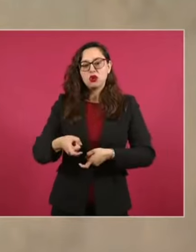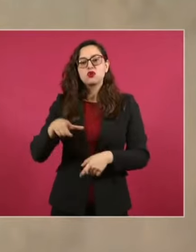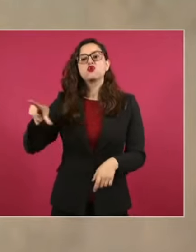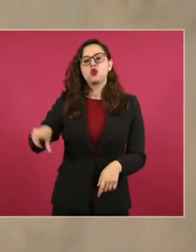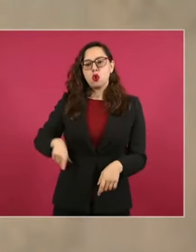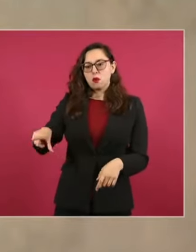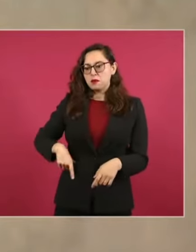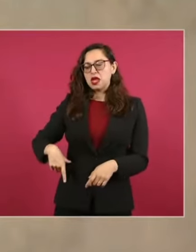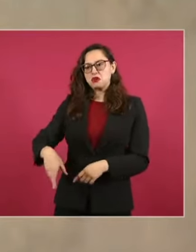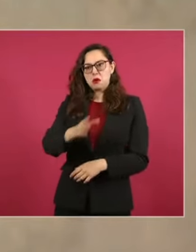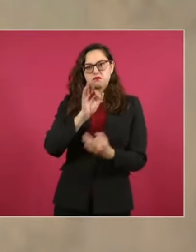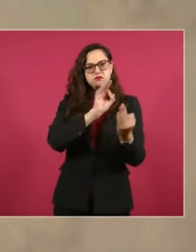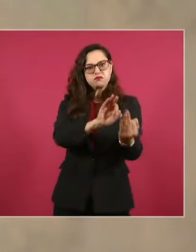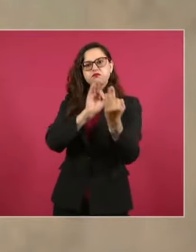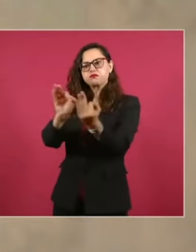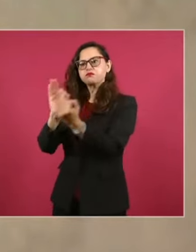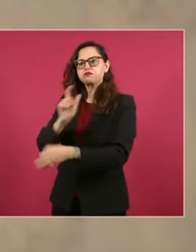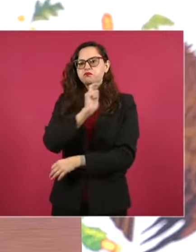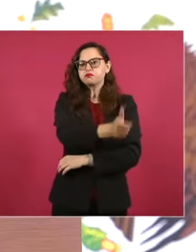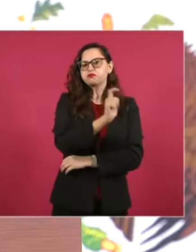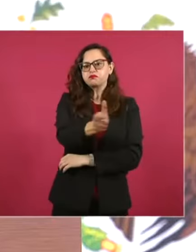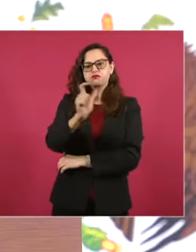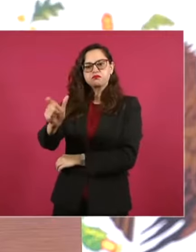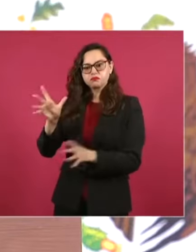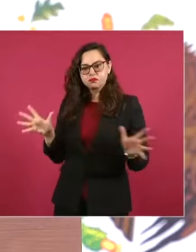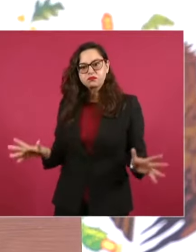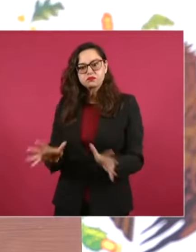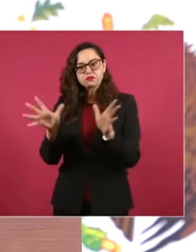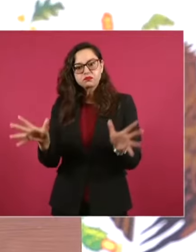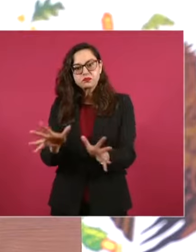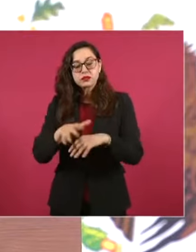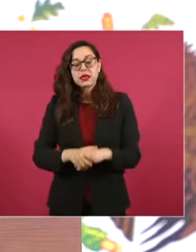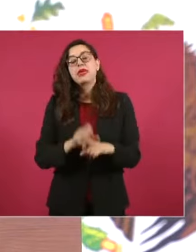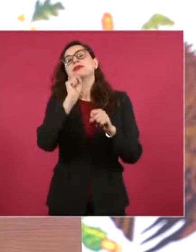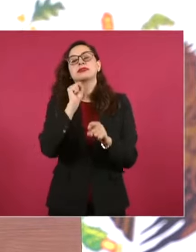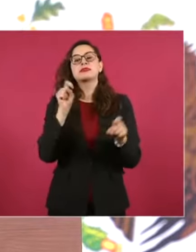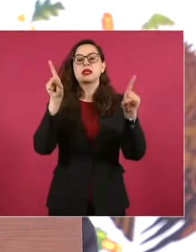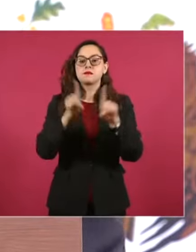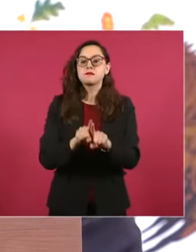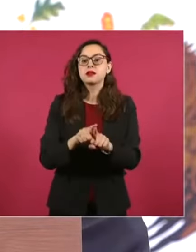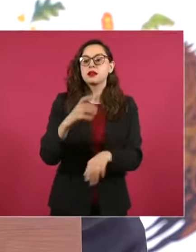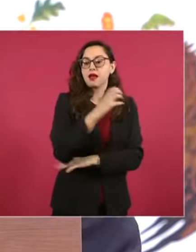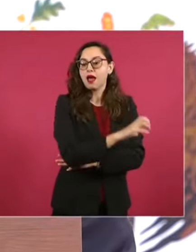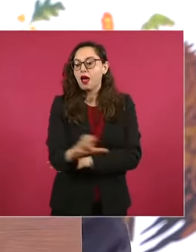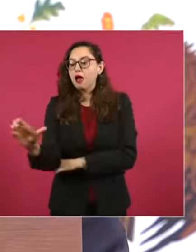económica directa. Se entregan fertilizantes de manera